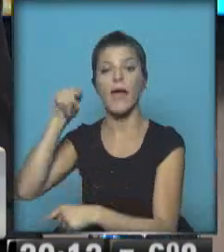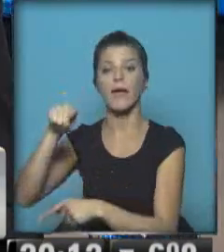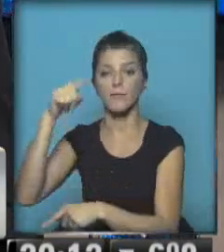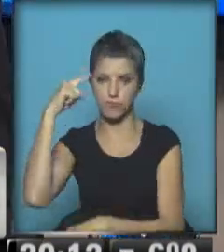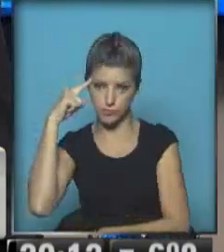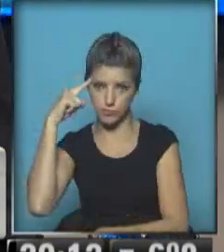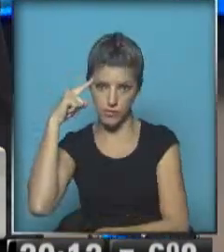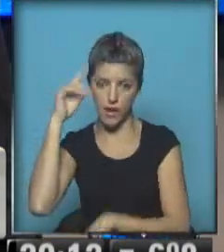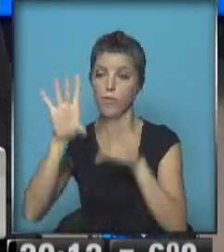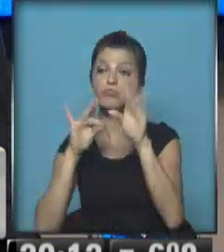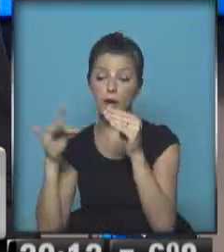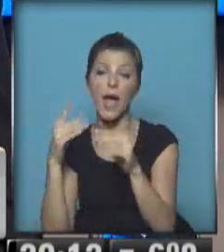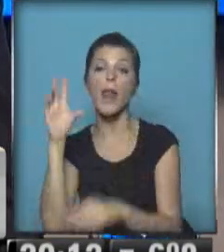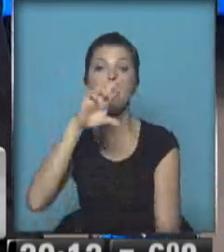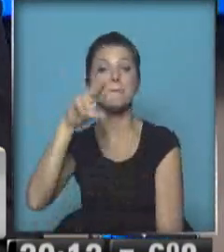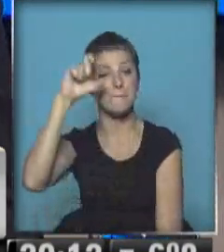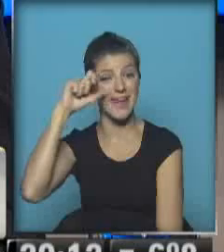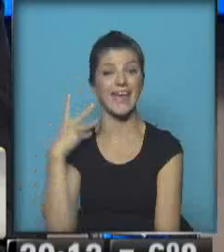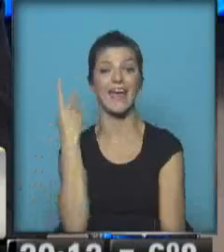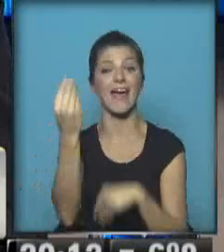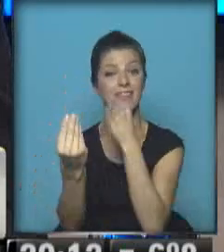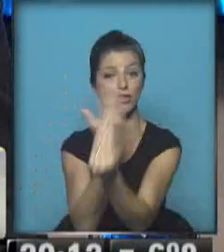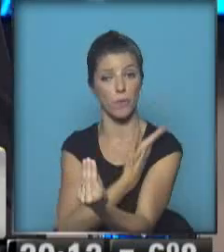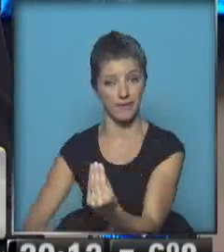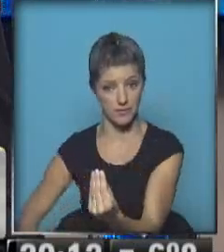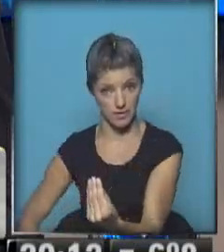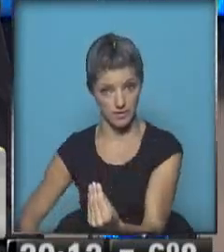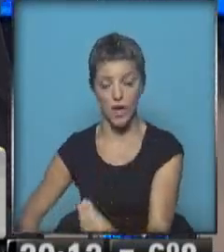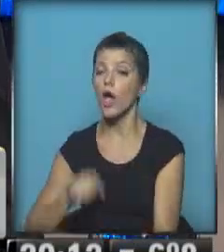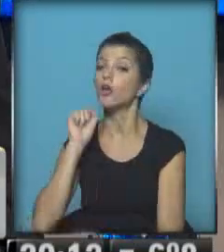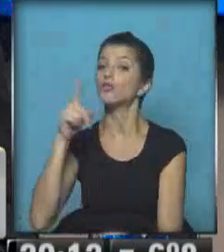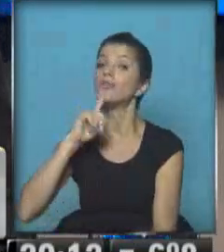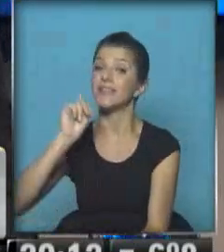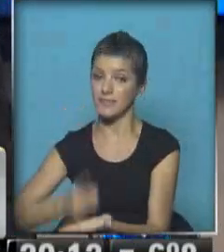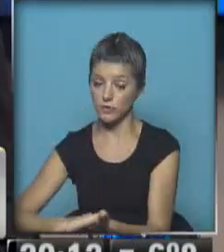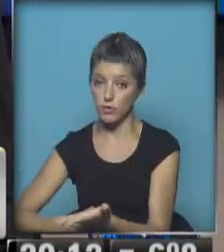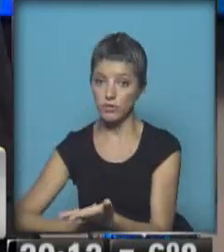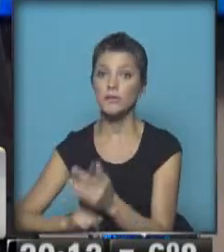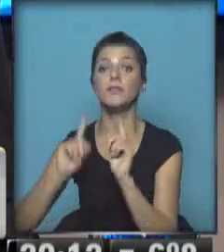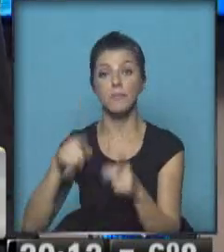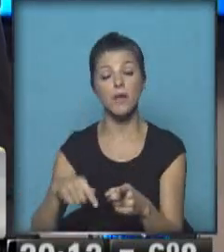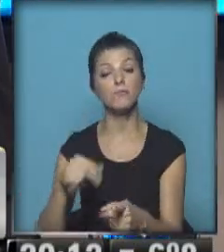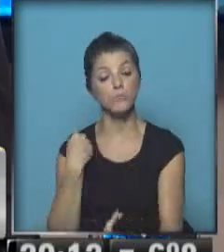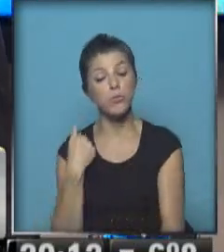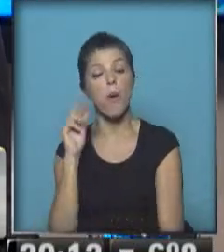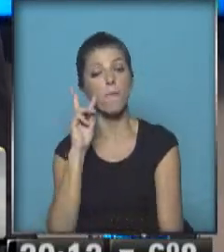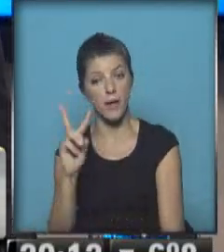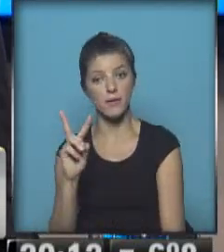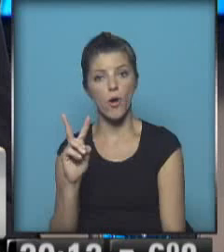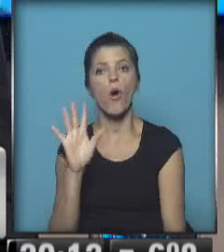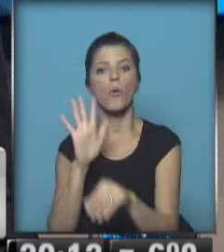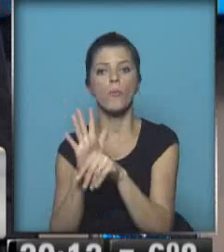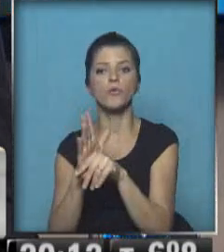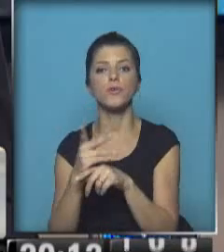precandidatura presidencial no solamente por su decisión sino que también se vio con mucha Claridad una suerte de